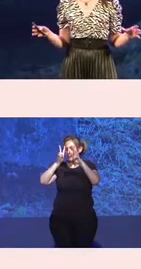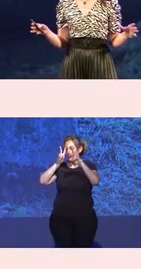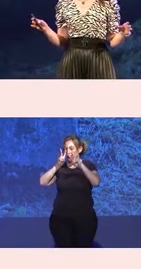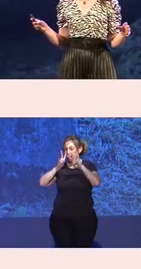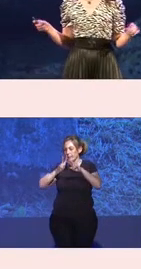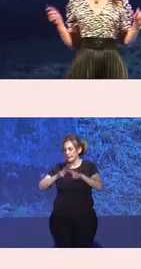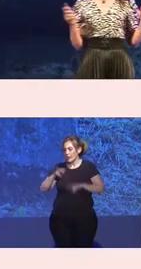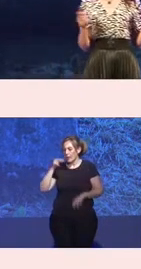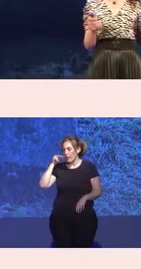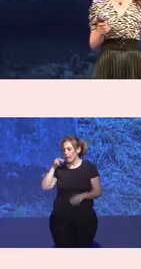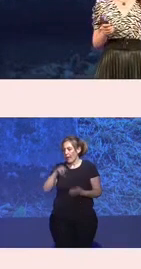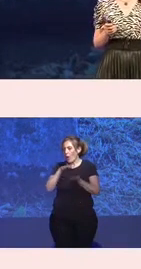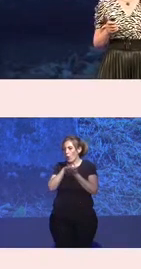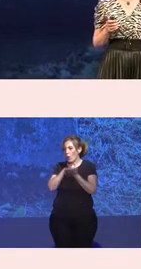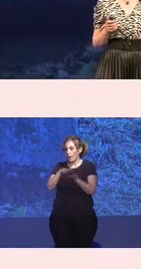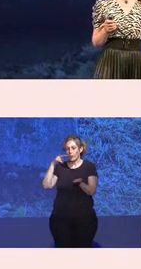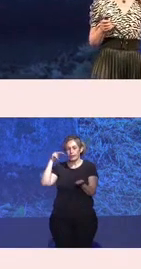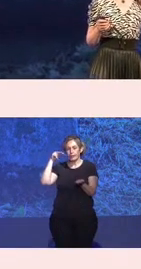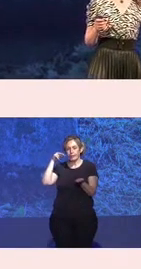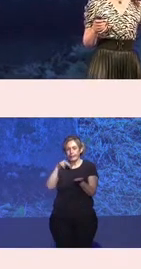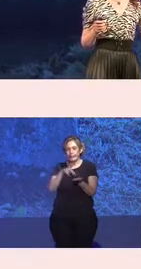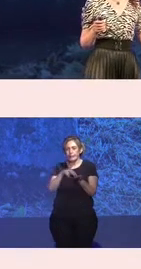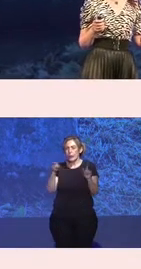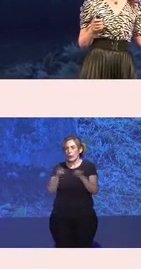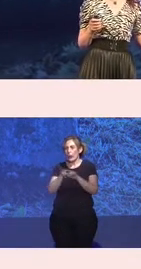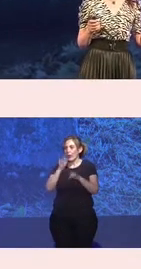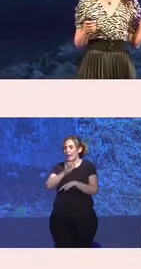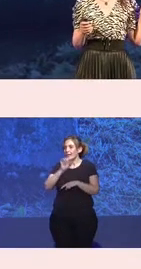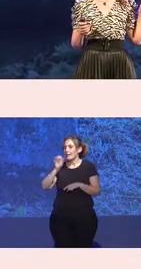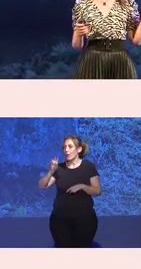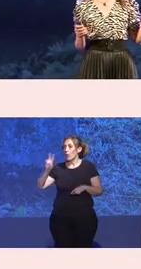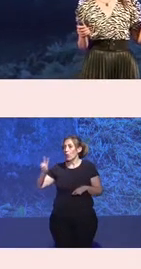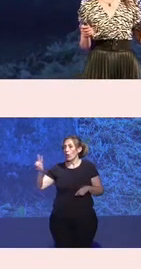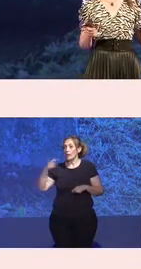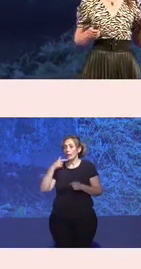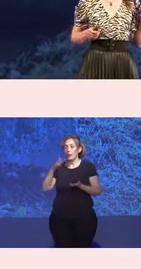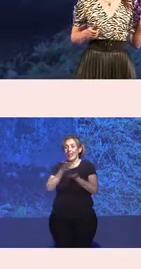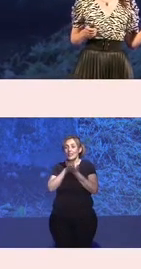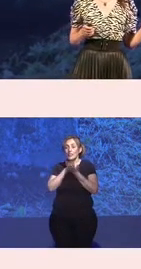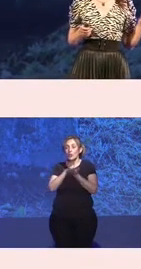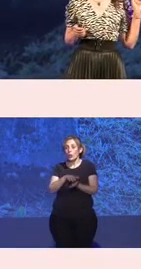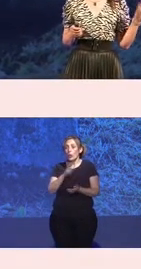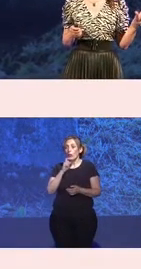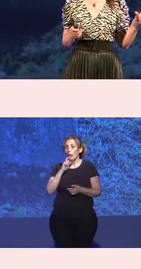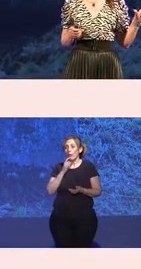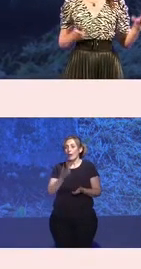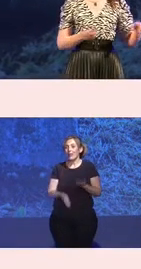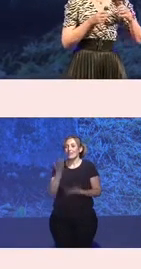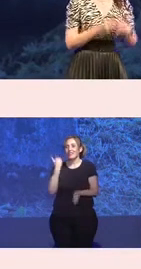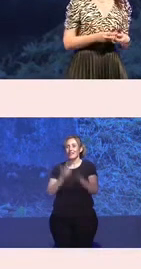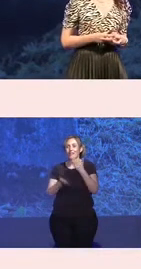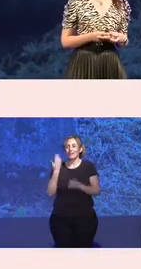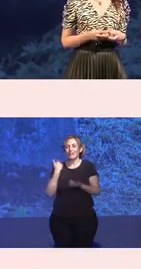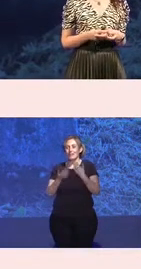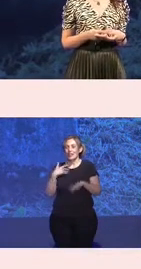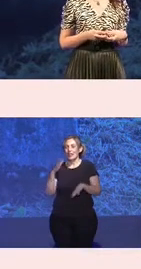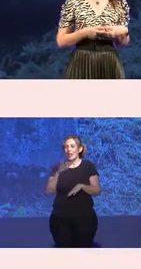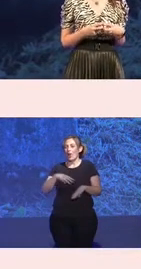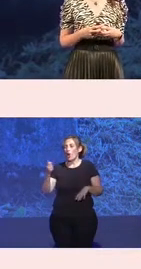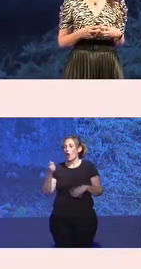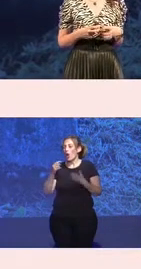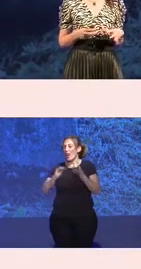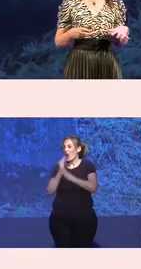policía lo que estaba viendo y teniendo en cuenta que es muy común en Estados Unidos que estas tumbas se profanen para saquear lasas objetos de